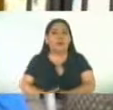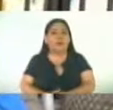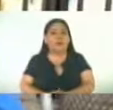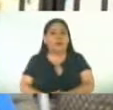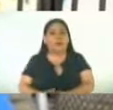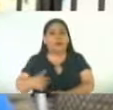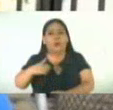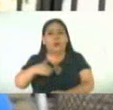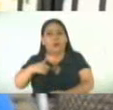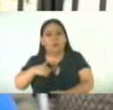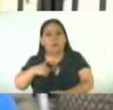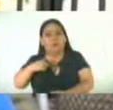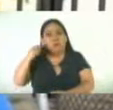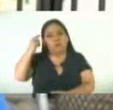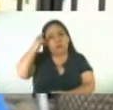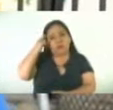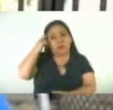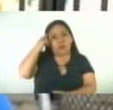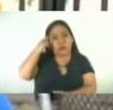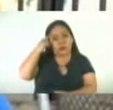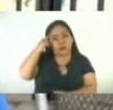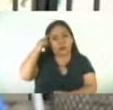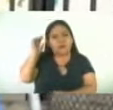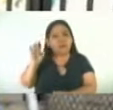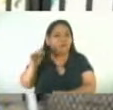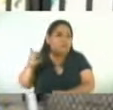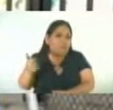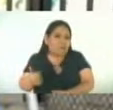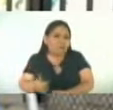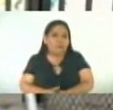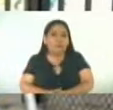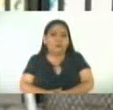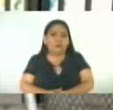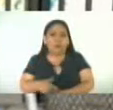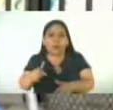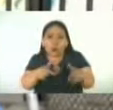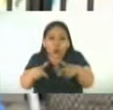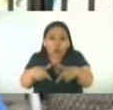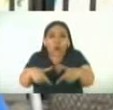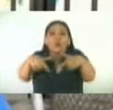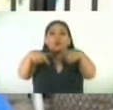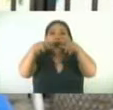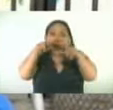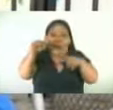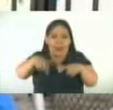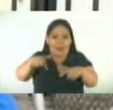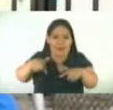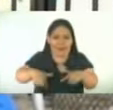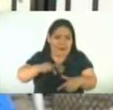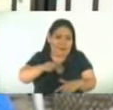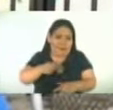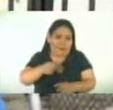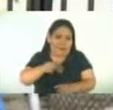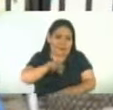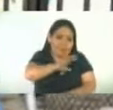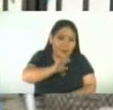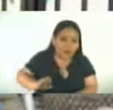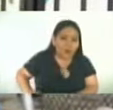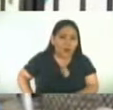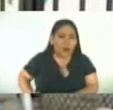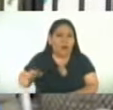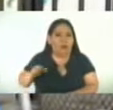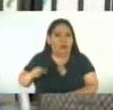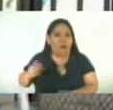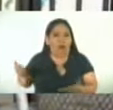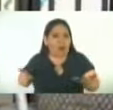pienso que está bien porque en especial es una bebida que es tradicional en nuestro país. Y no creo que no todos lo